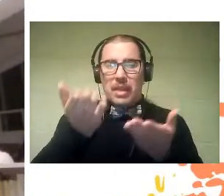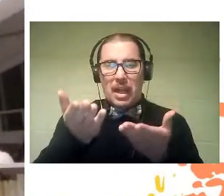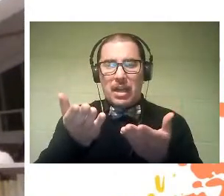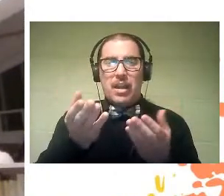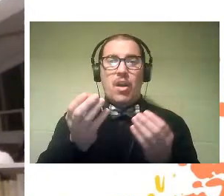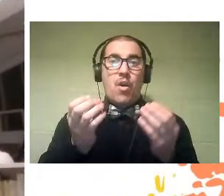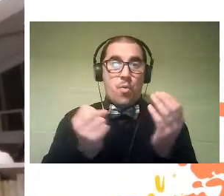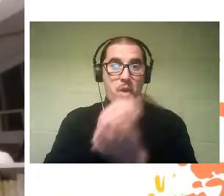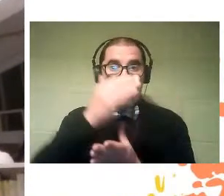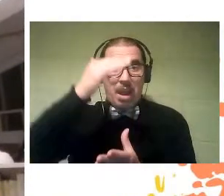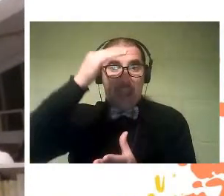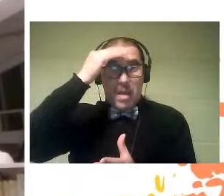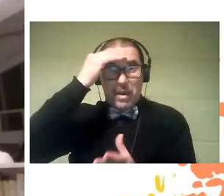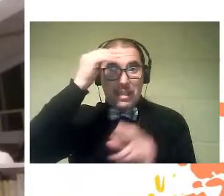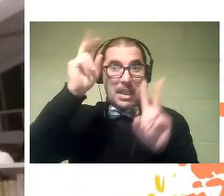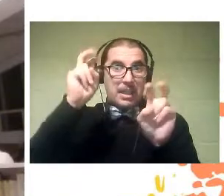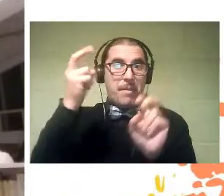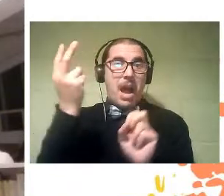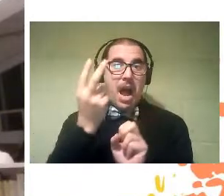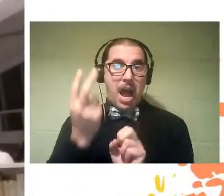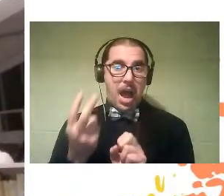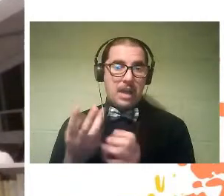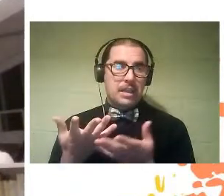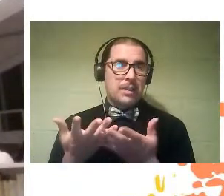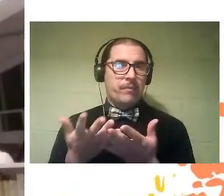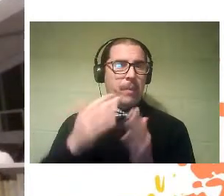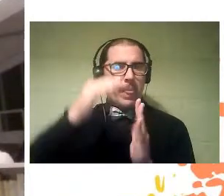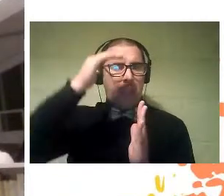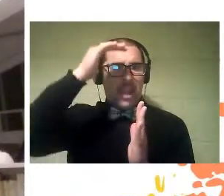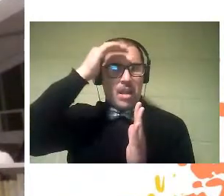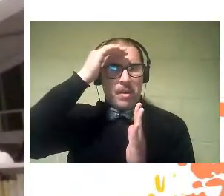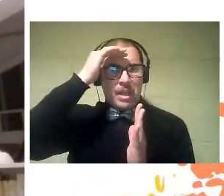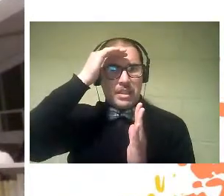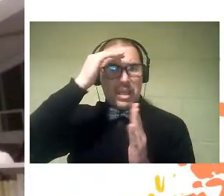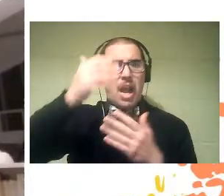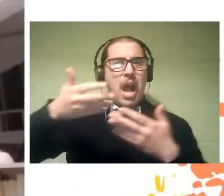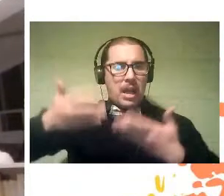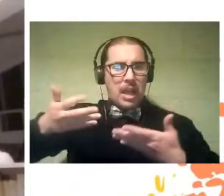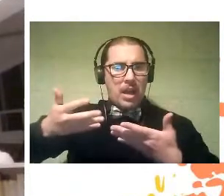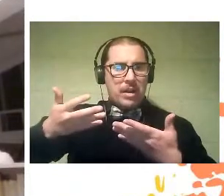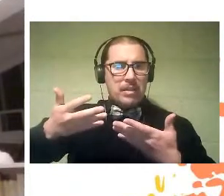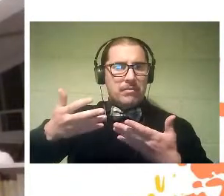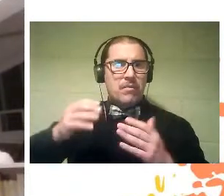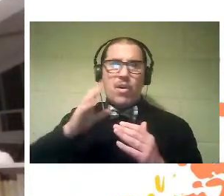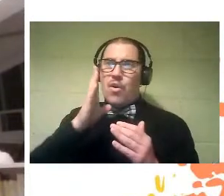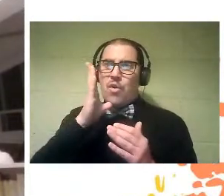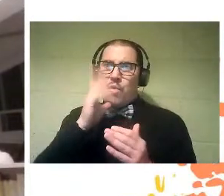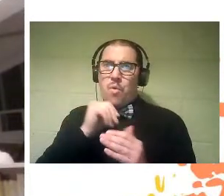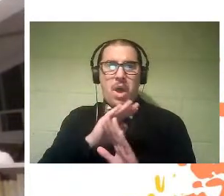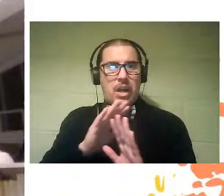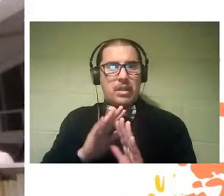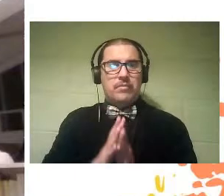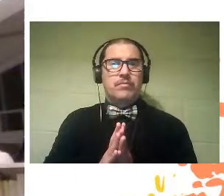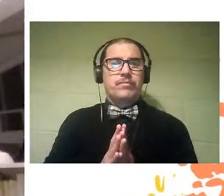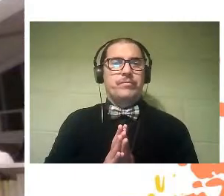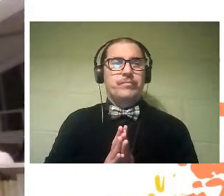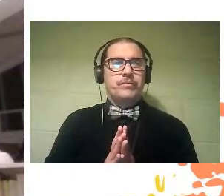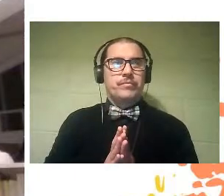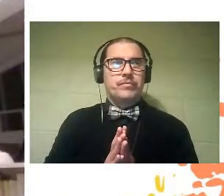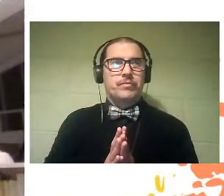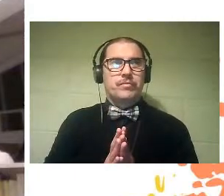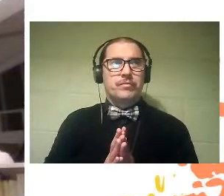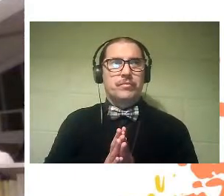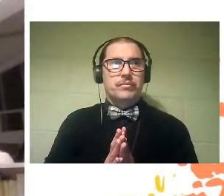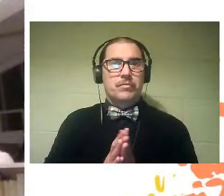nueva experiencia de las artes, una experiencia que hasta ahora no habíamos ofrecido.